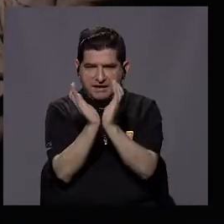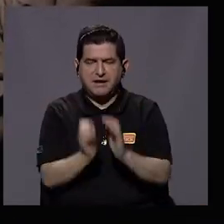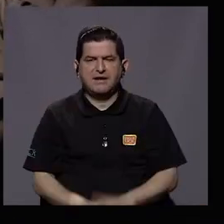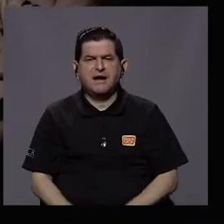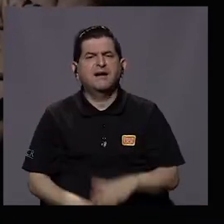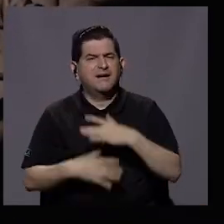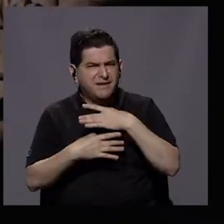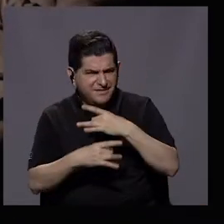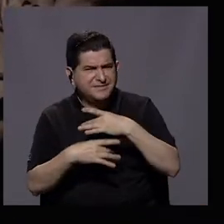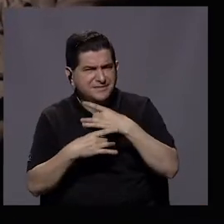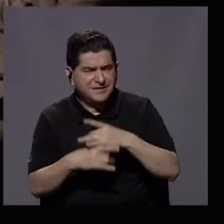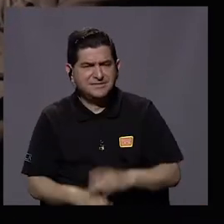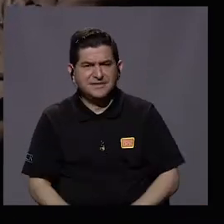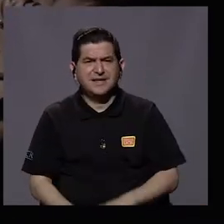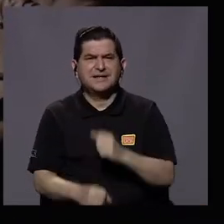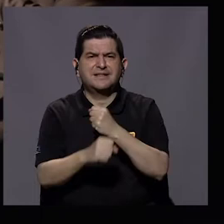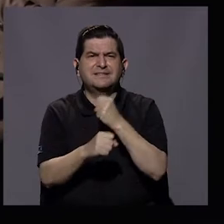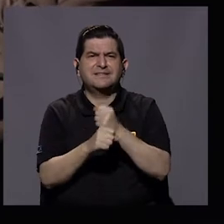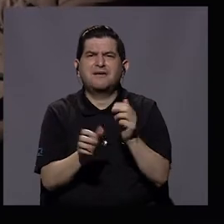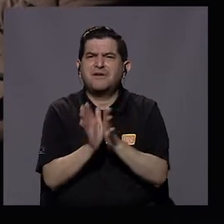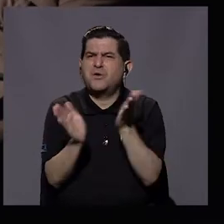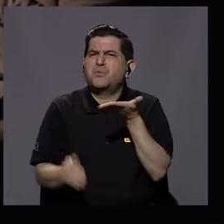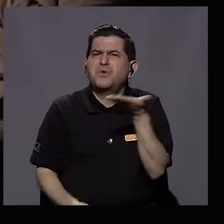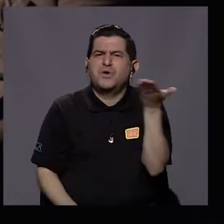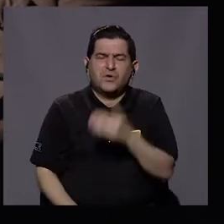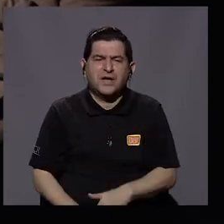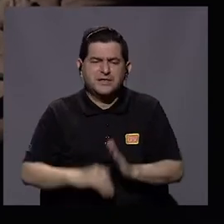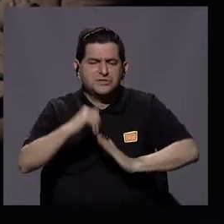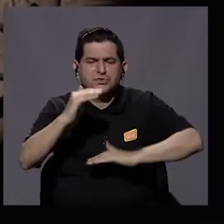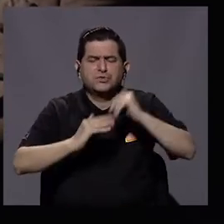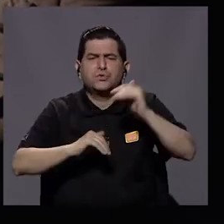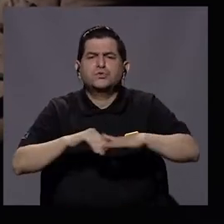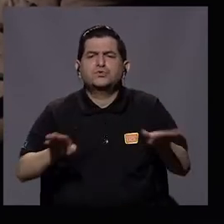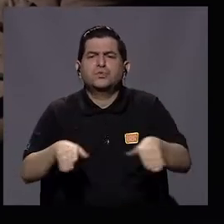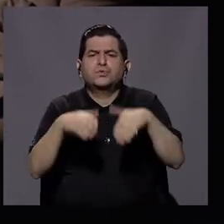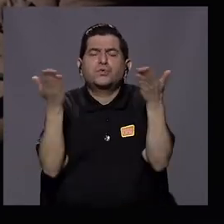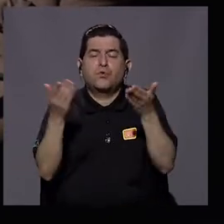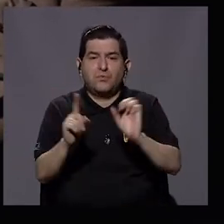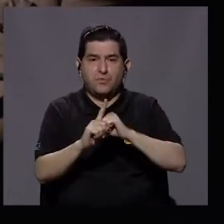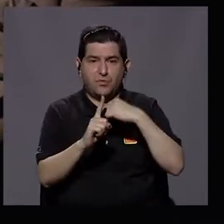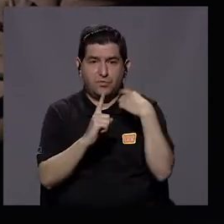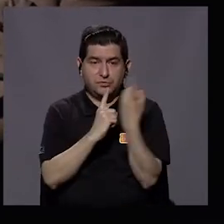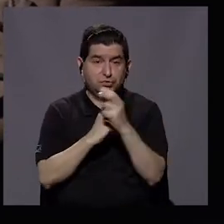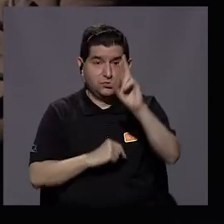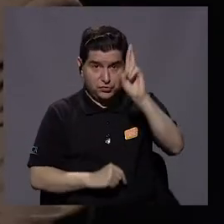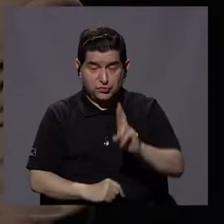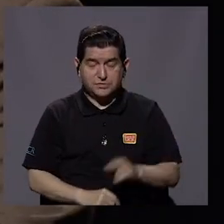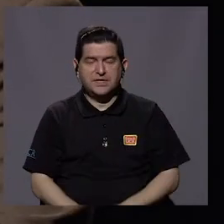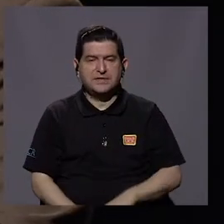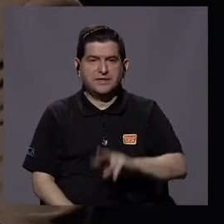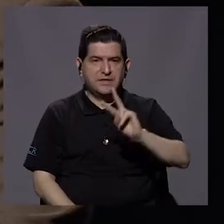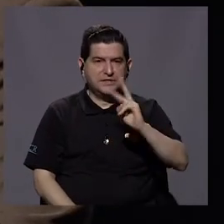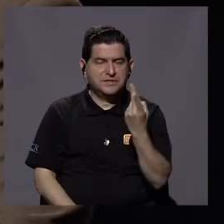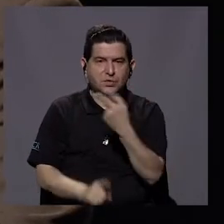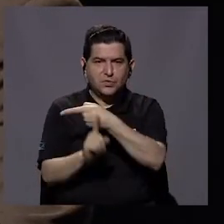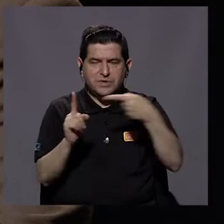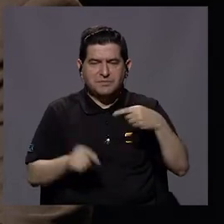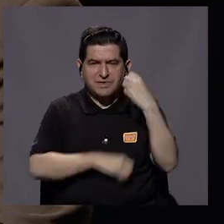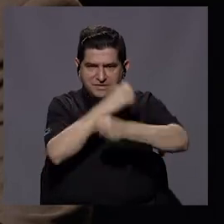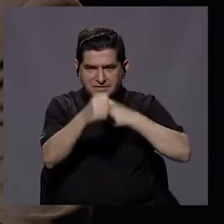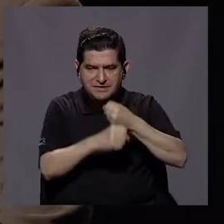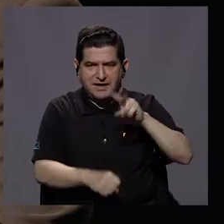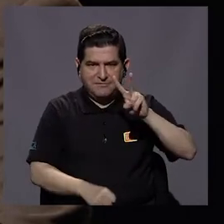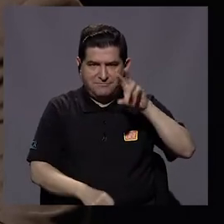porque más que, digamos, qué es el empleo público, digamos, cómo se construye, era la construcción de la sociedad costarricense. Es decir, en la segunda mitad del siglo